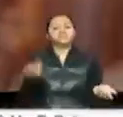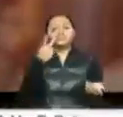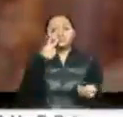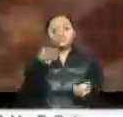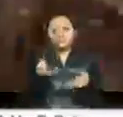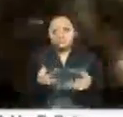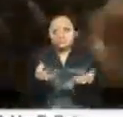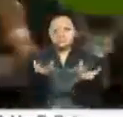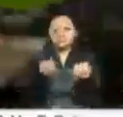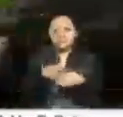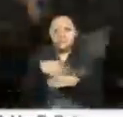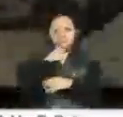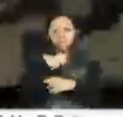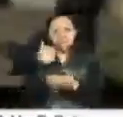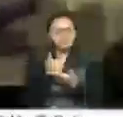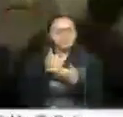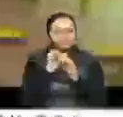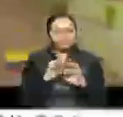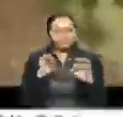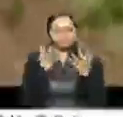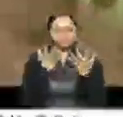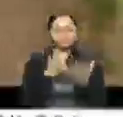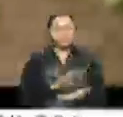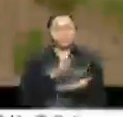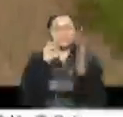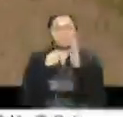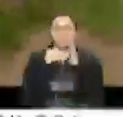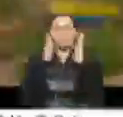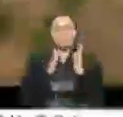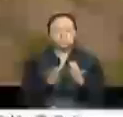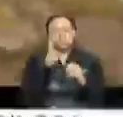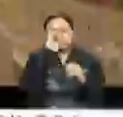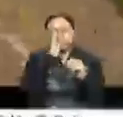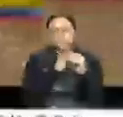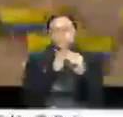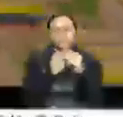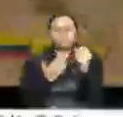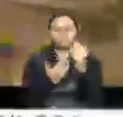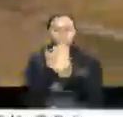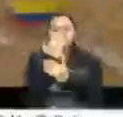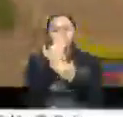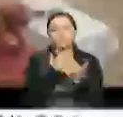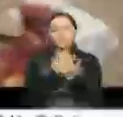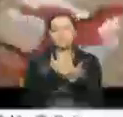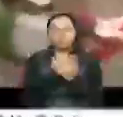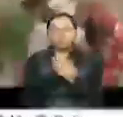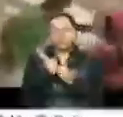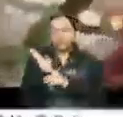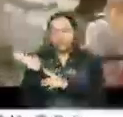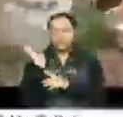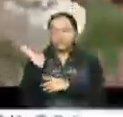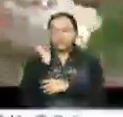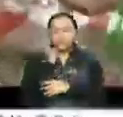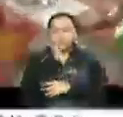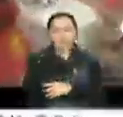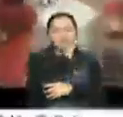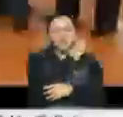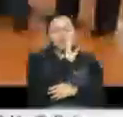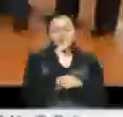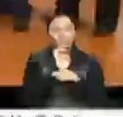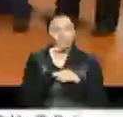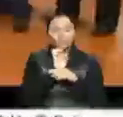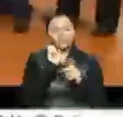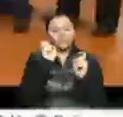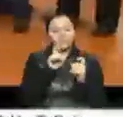mayorías. La Revolución Ciudadana se planteó ir a cada lugar del Ecuador, recorrer su geografía y fomentar un